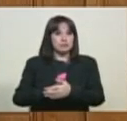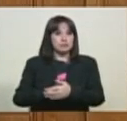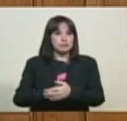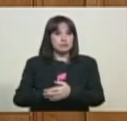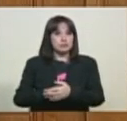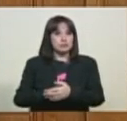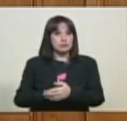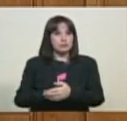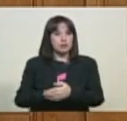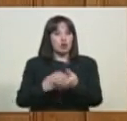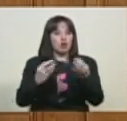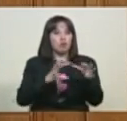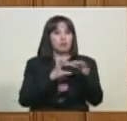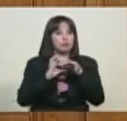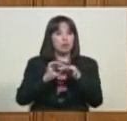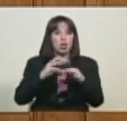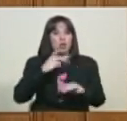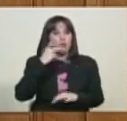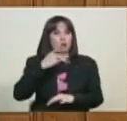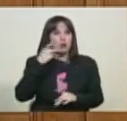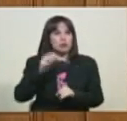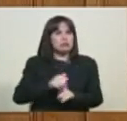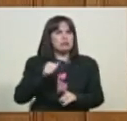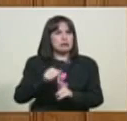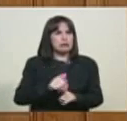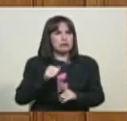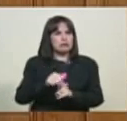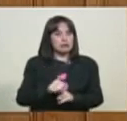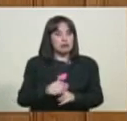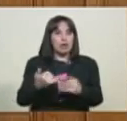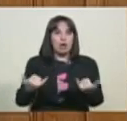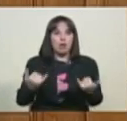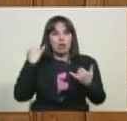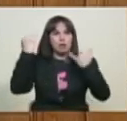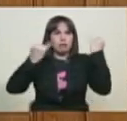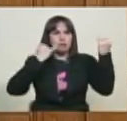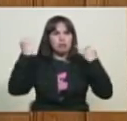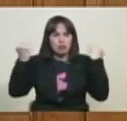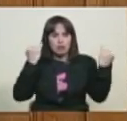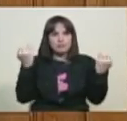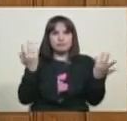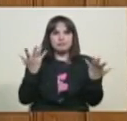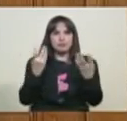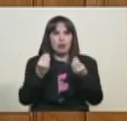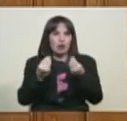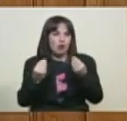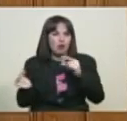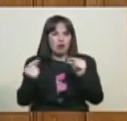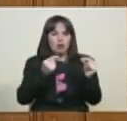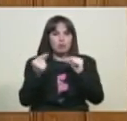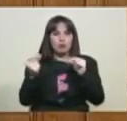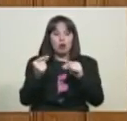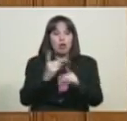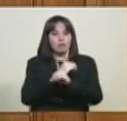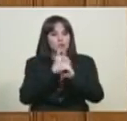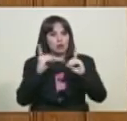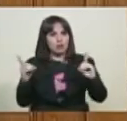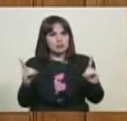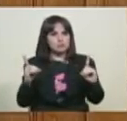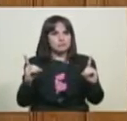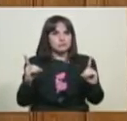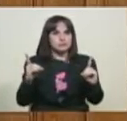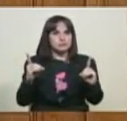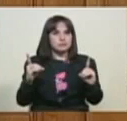lucha política del país. Una cosa es la lucha política de ideas en el marco de la democracia,